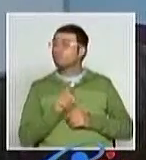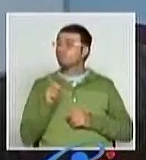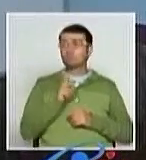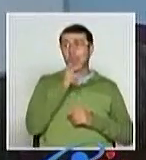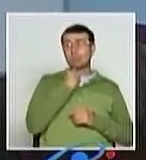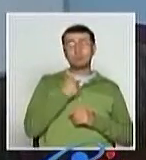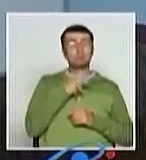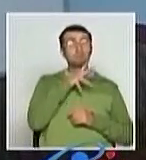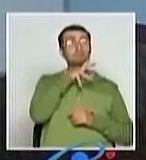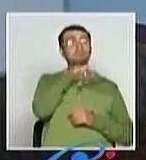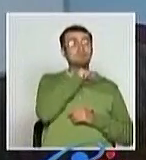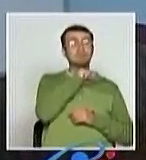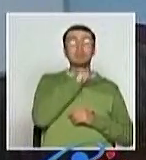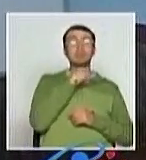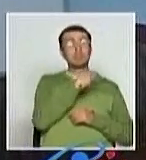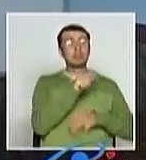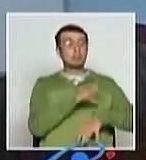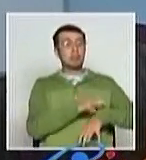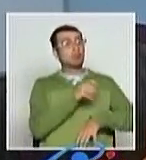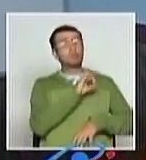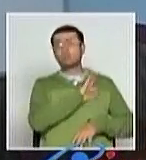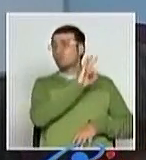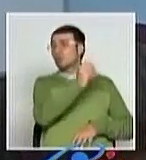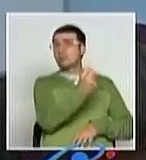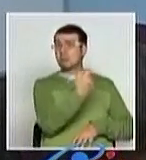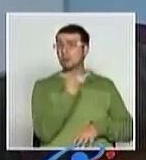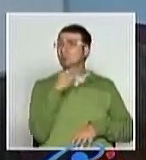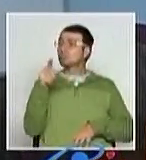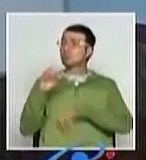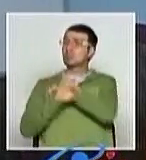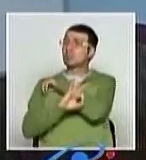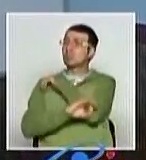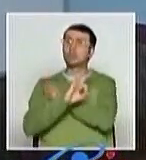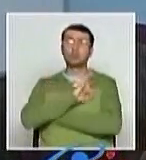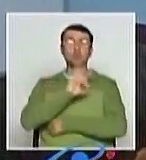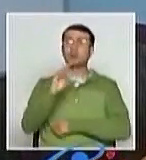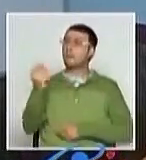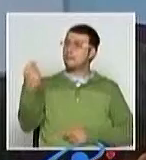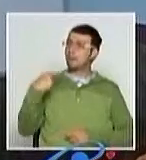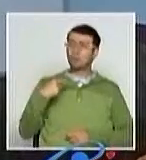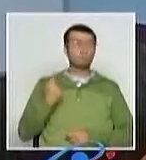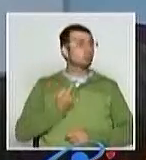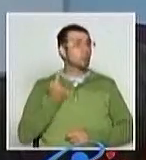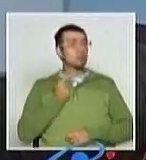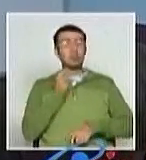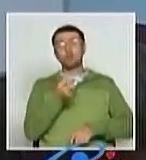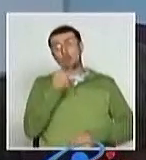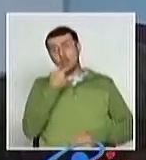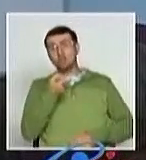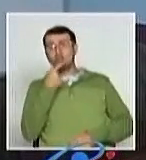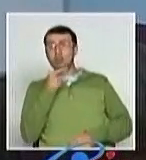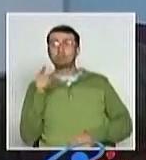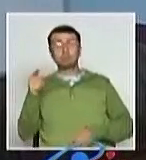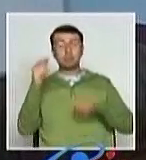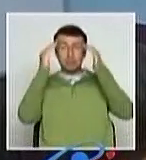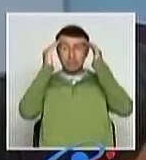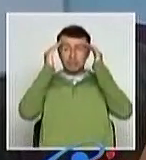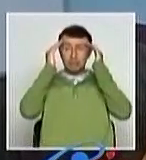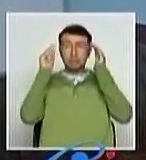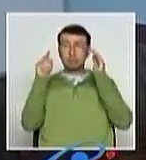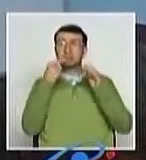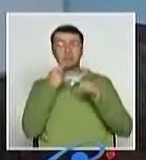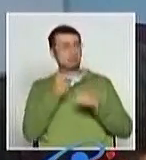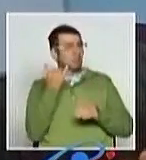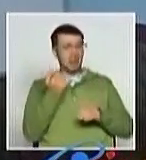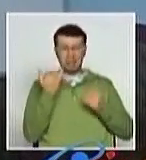dicho porque el médico nunca me ha preguntado el psiquiatra nunca me ha preguntado simplemente me dio medicina la psicóloga clínica simplemente me decía Disfruta